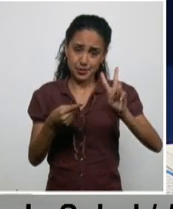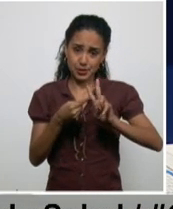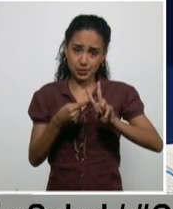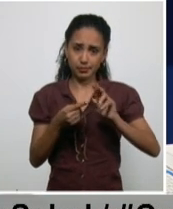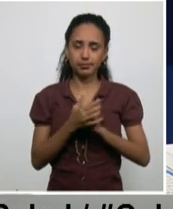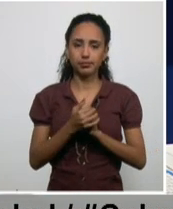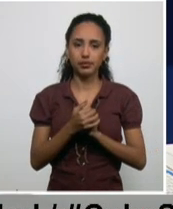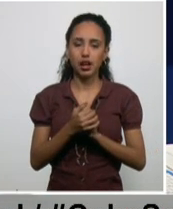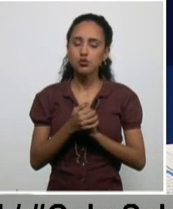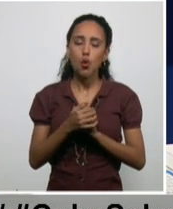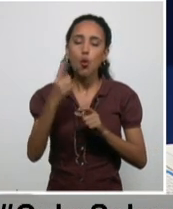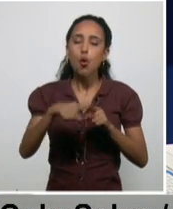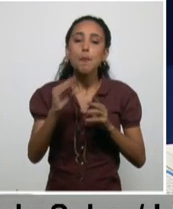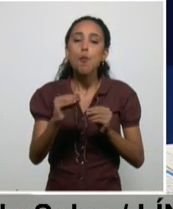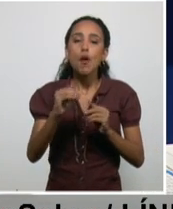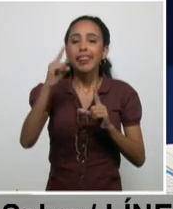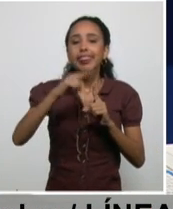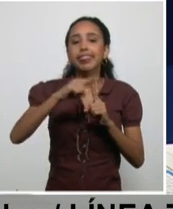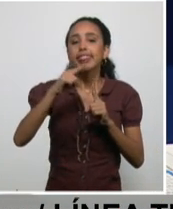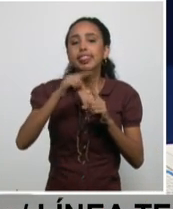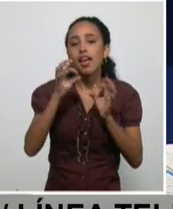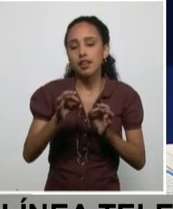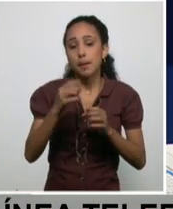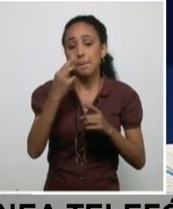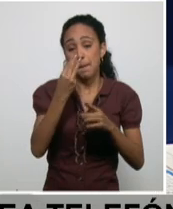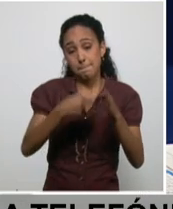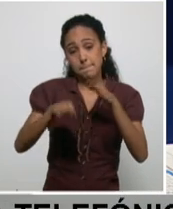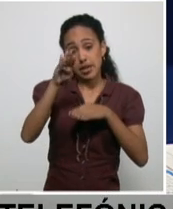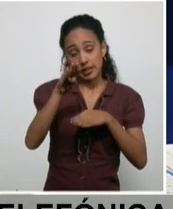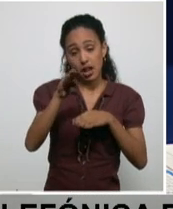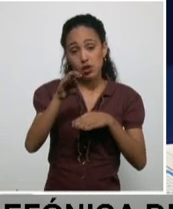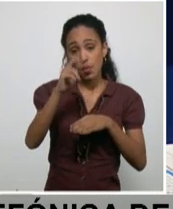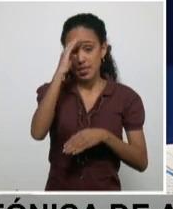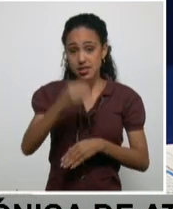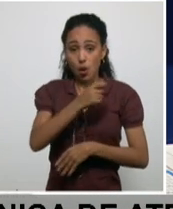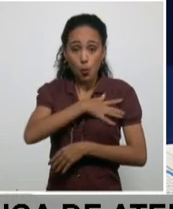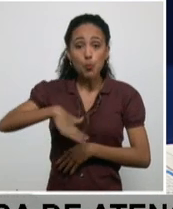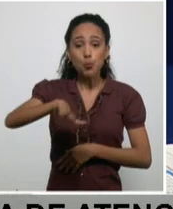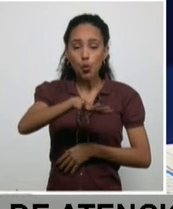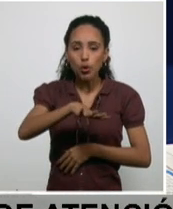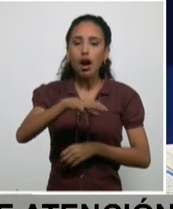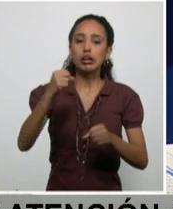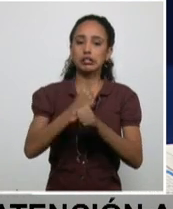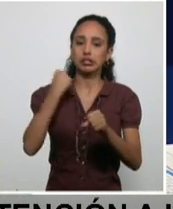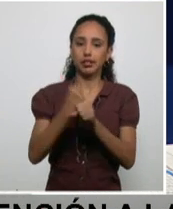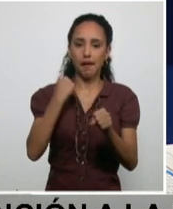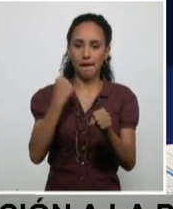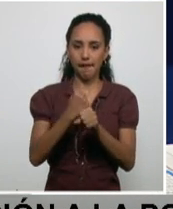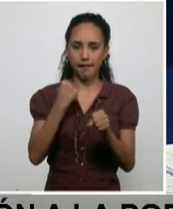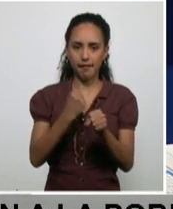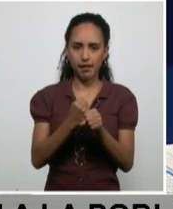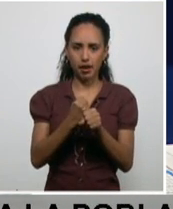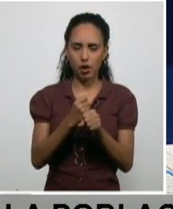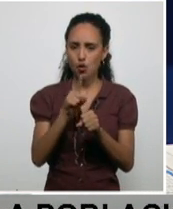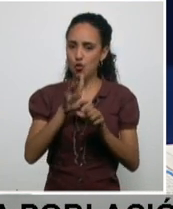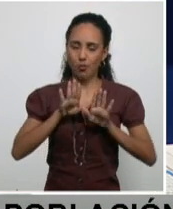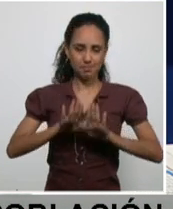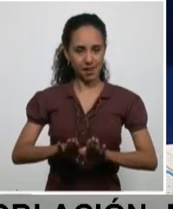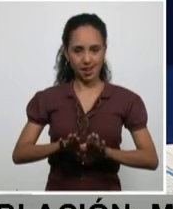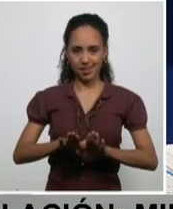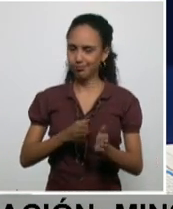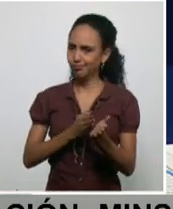muy técnico. Lo que sí, el Ministerio de Salud Pública ha trabajado y no desmaya